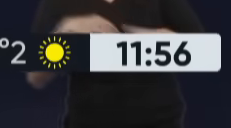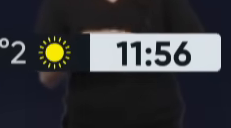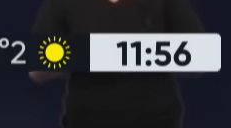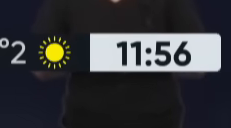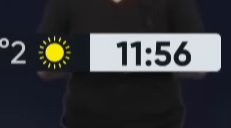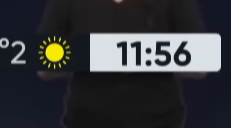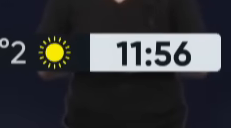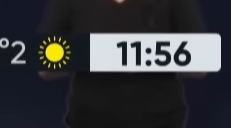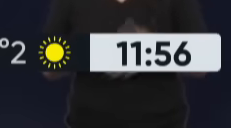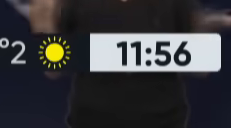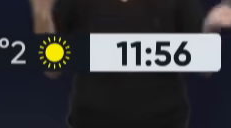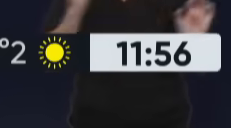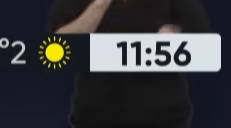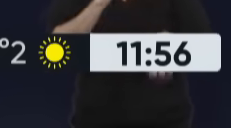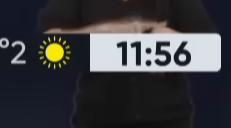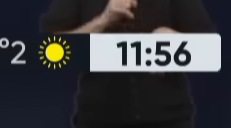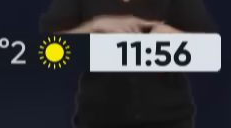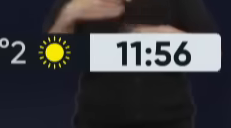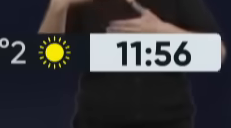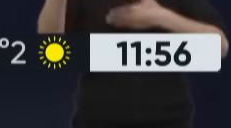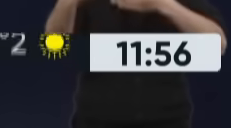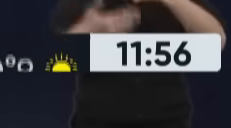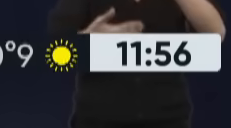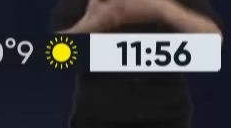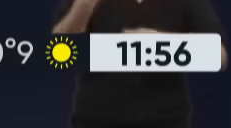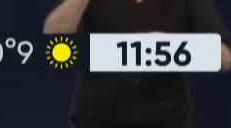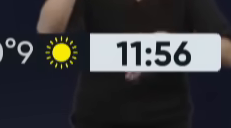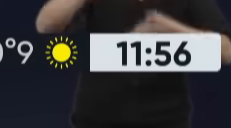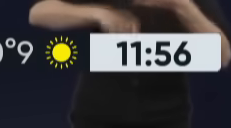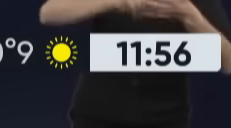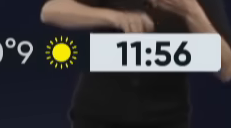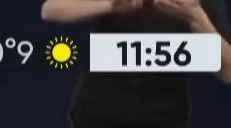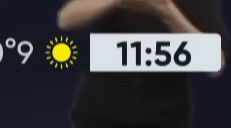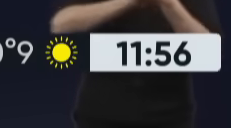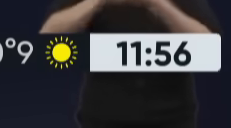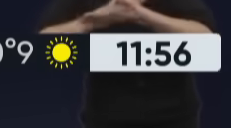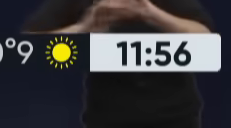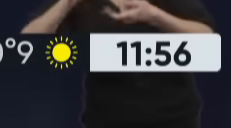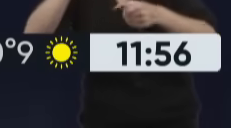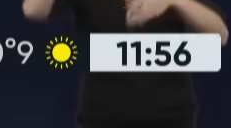todo lleva tiempo y arreglar la infraestructura de un país absolutamente devastado